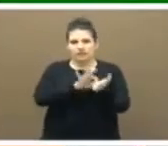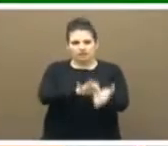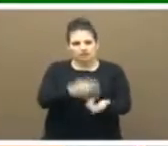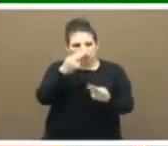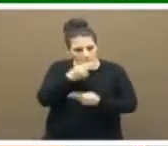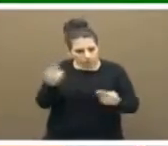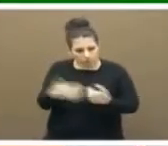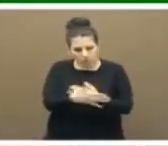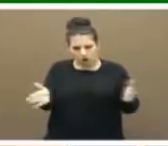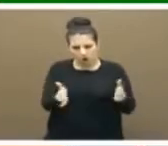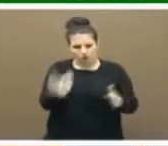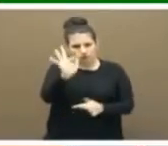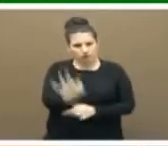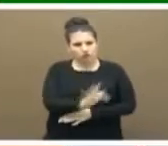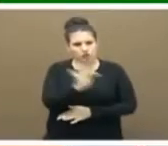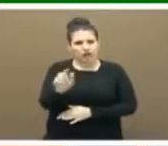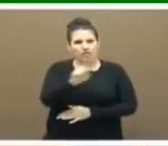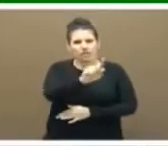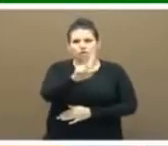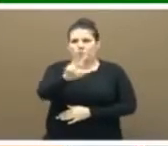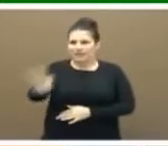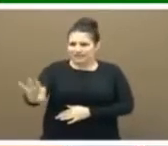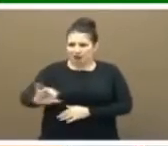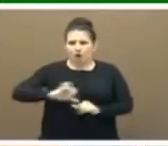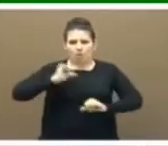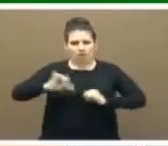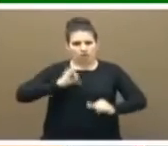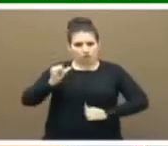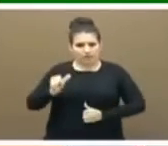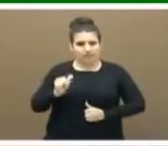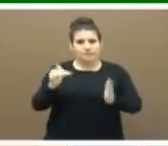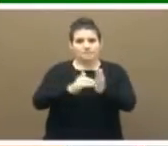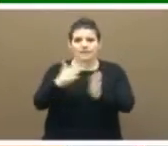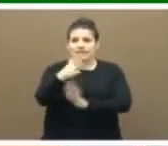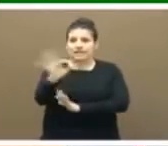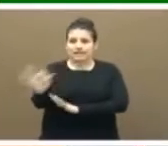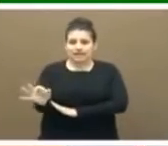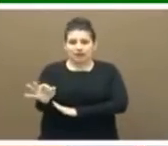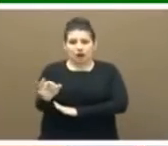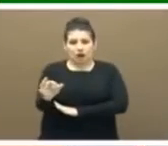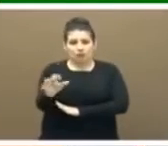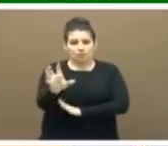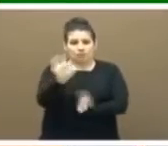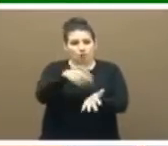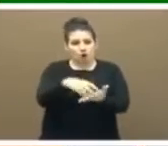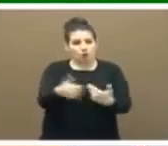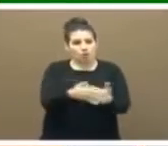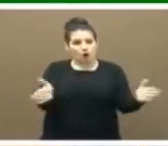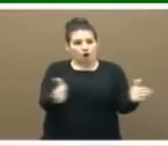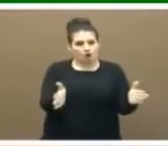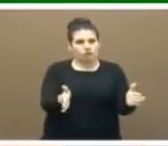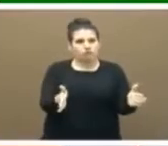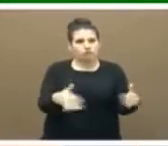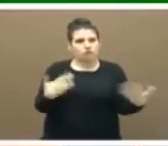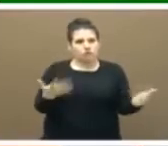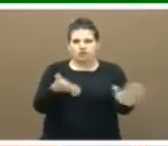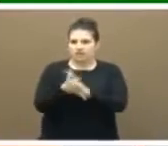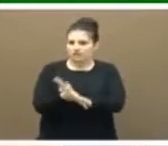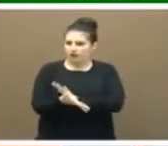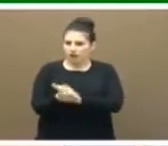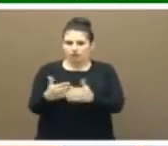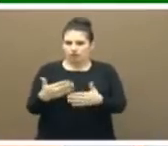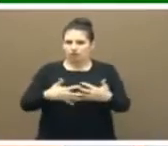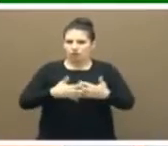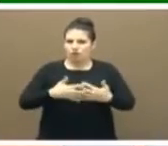concretamente 120 quirófanos programados y 1.500 consultas abiertas, lo cual ha puesto de manifiesto que funcionaba con